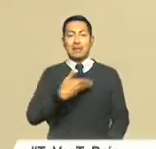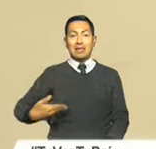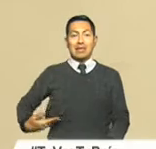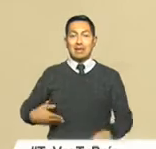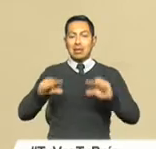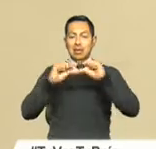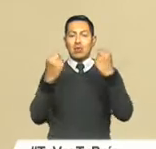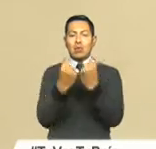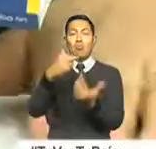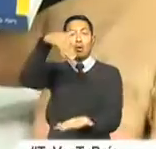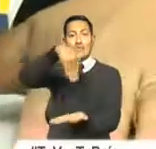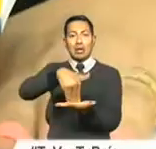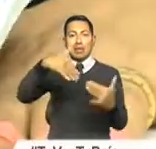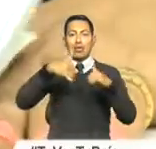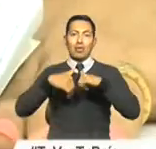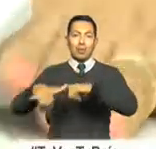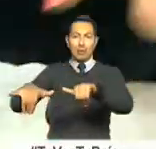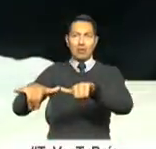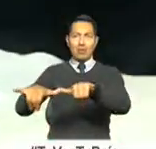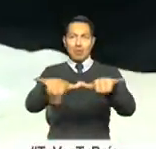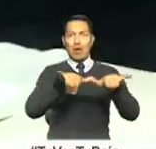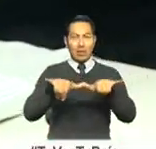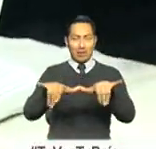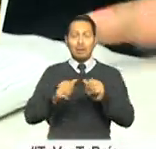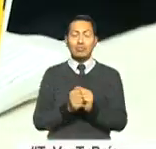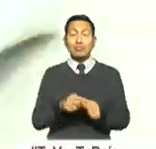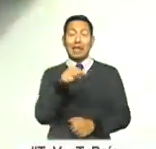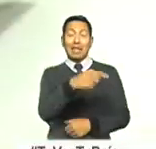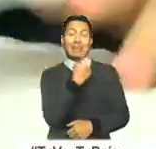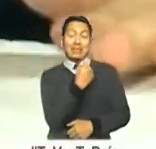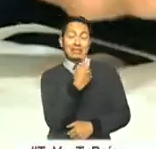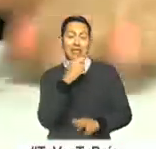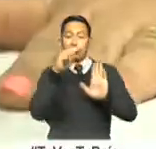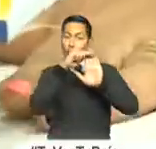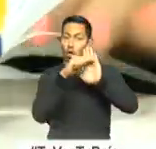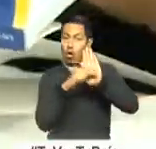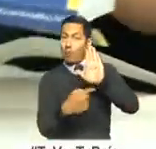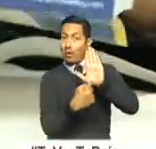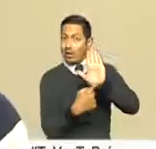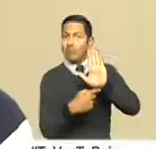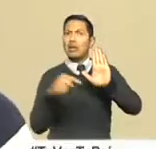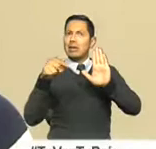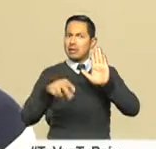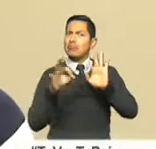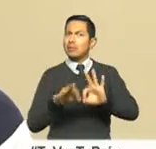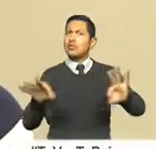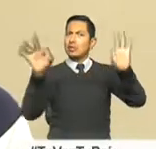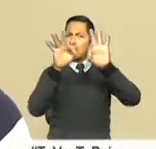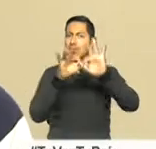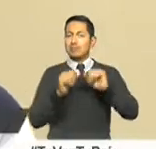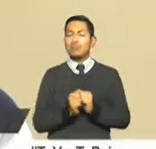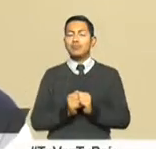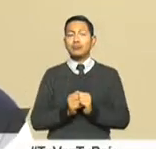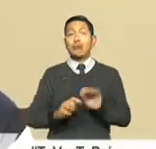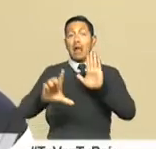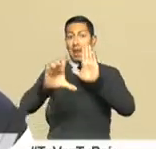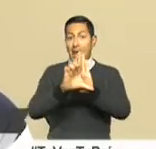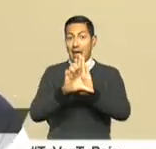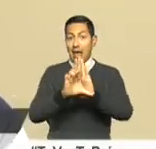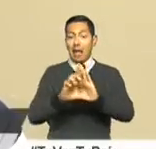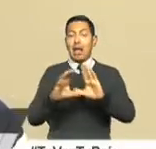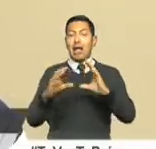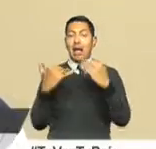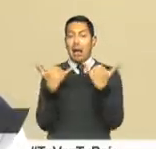Democrático. Ella asegura que la existencia de la normativa es necesaria. La ley orgánica actual de comunicación